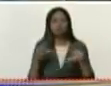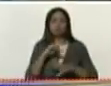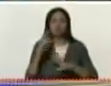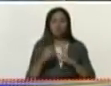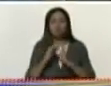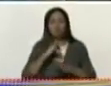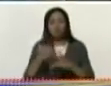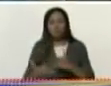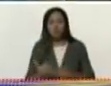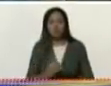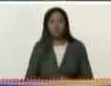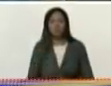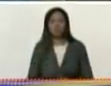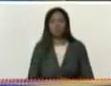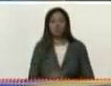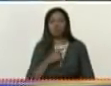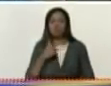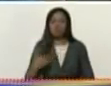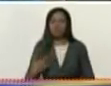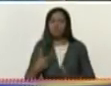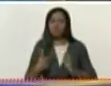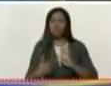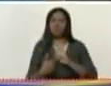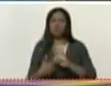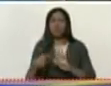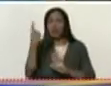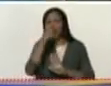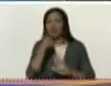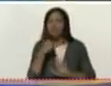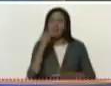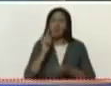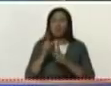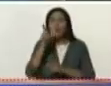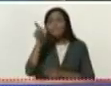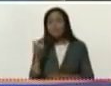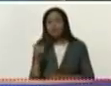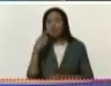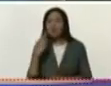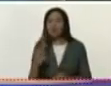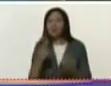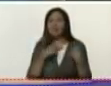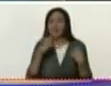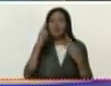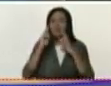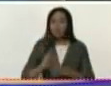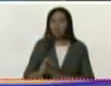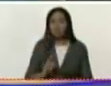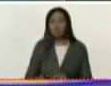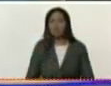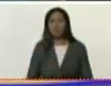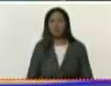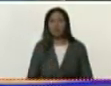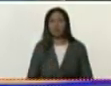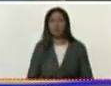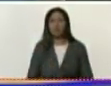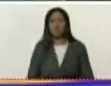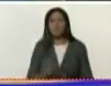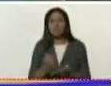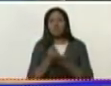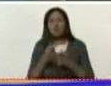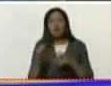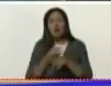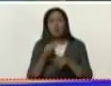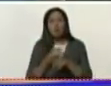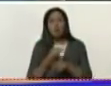plan. Yo quiero mostrar la cara de una de las personas para que me ayuden a buscarlo y que los cuerpos